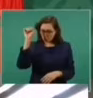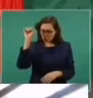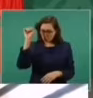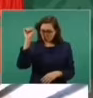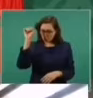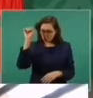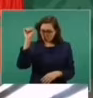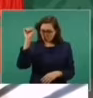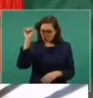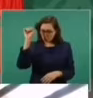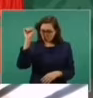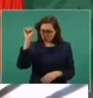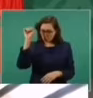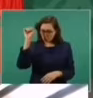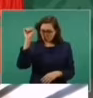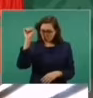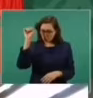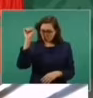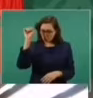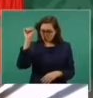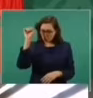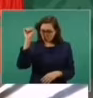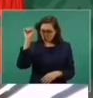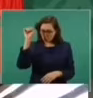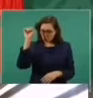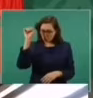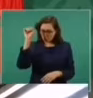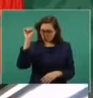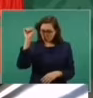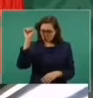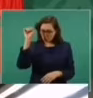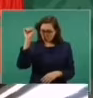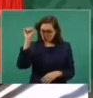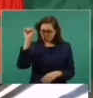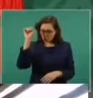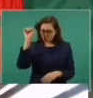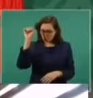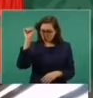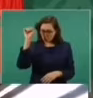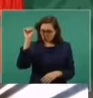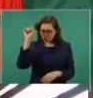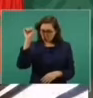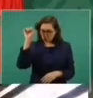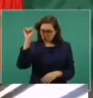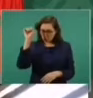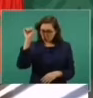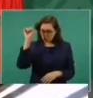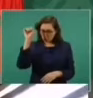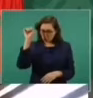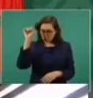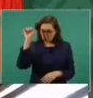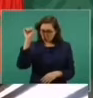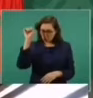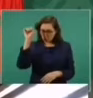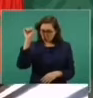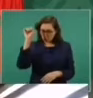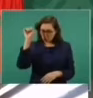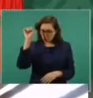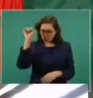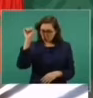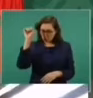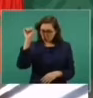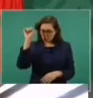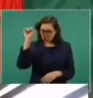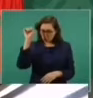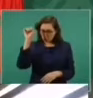que nosotros aquí en Alas Cortadas efectivamente estamos agradecidos con el hecho de que